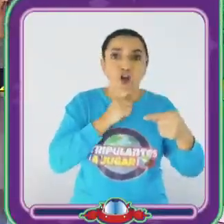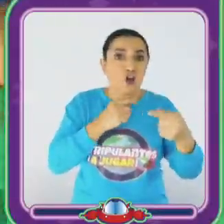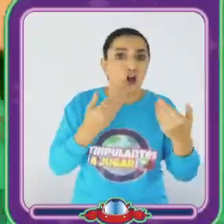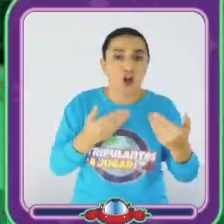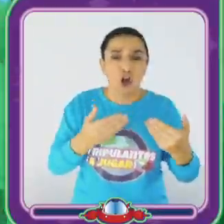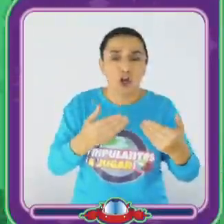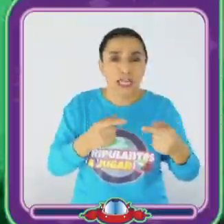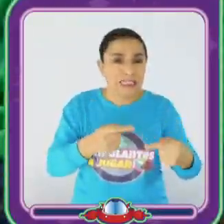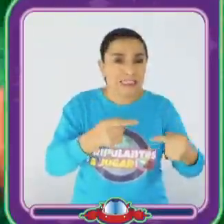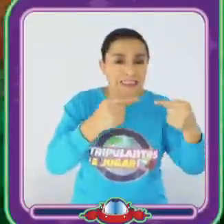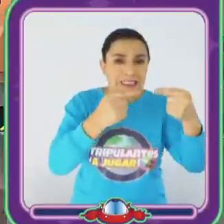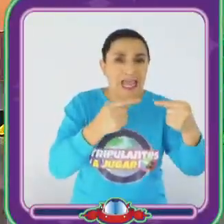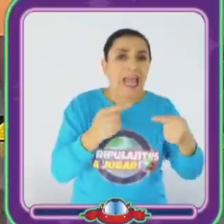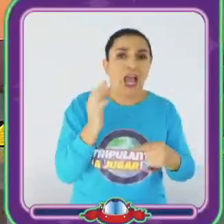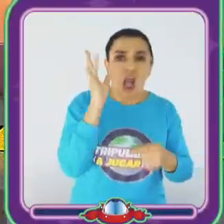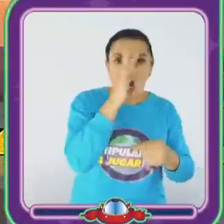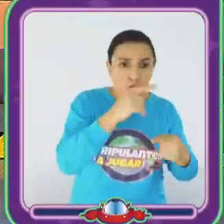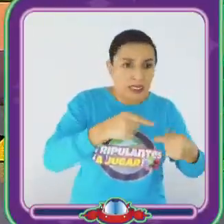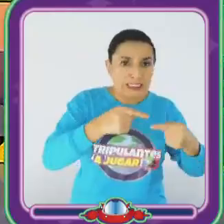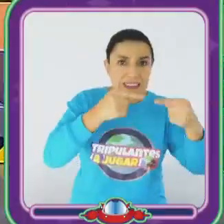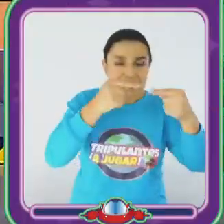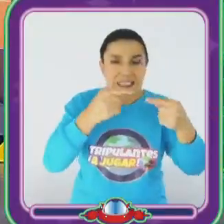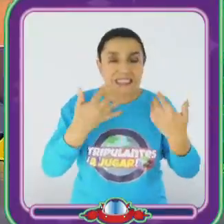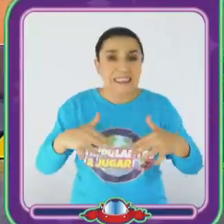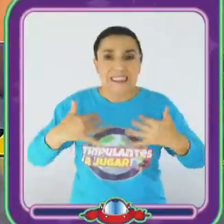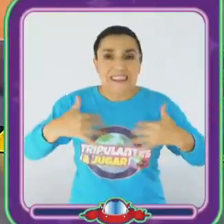llegando. Va a completar el reloj de colores.